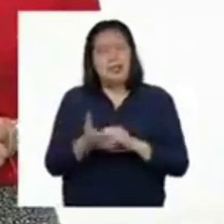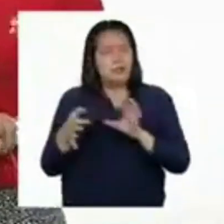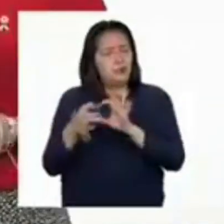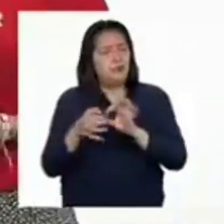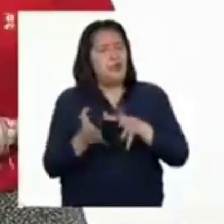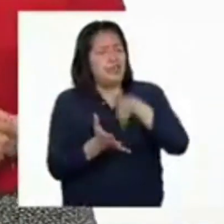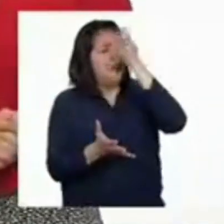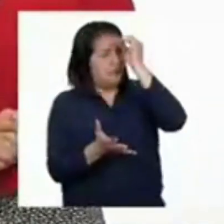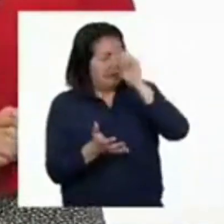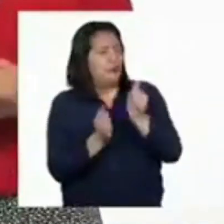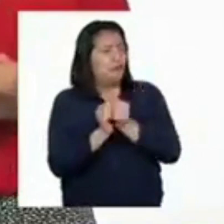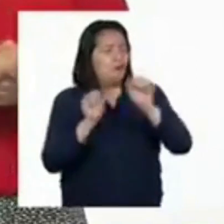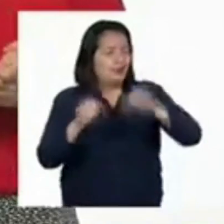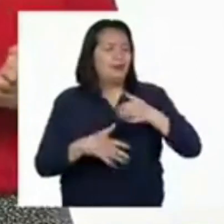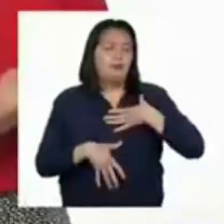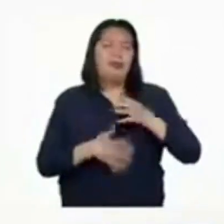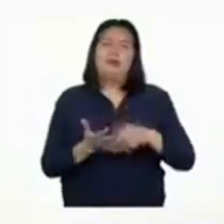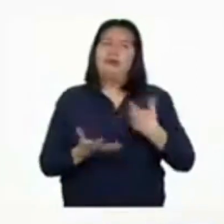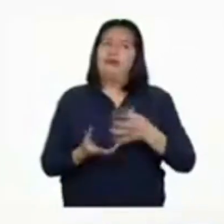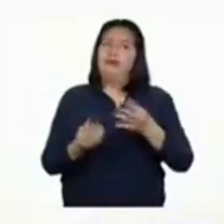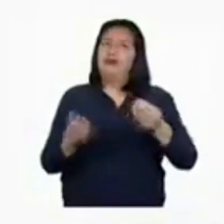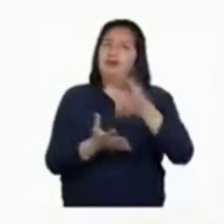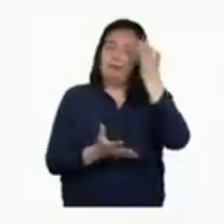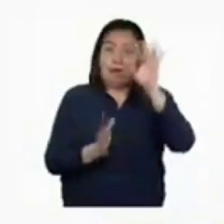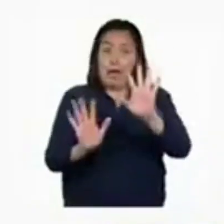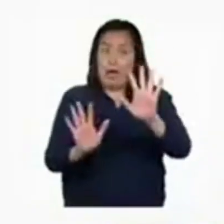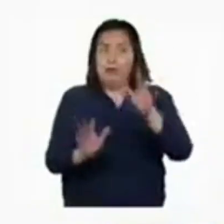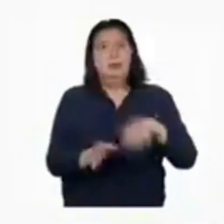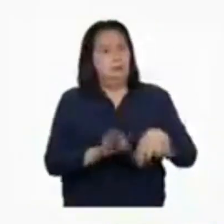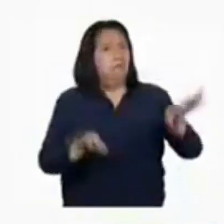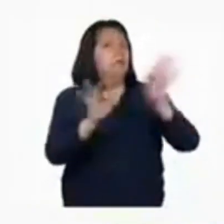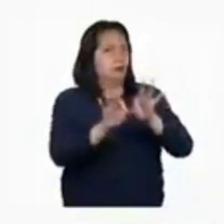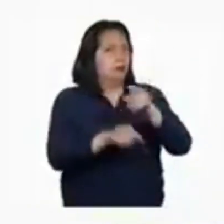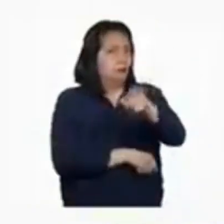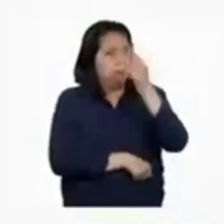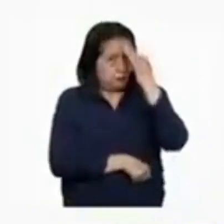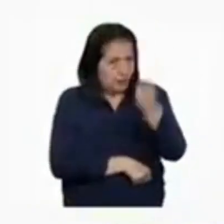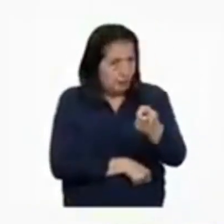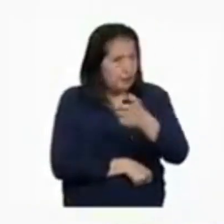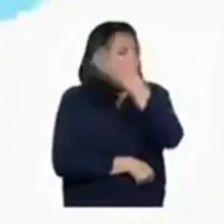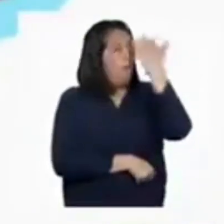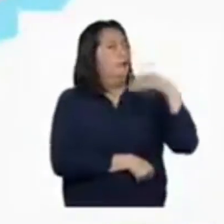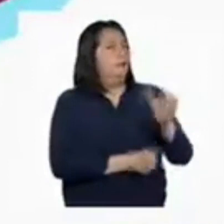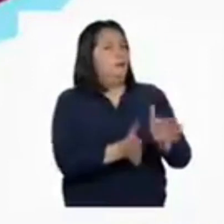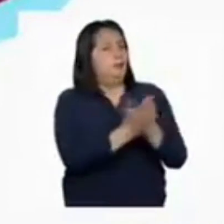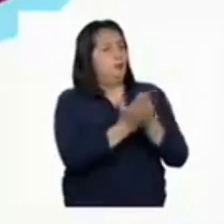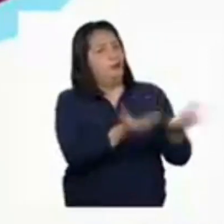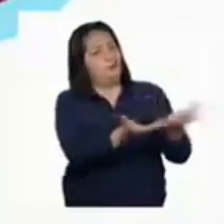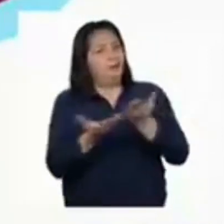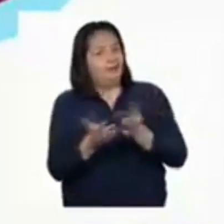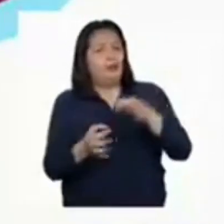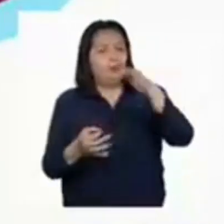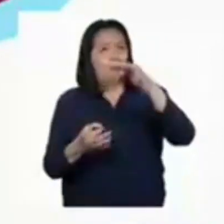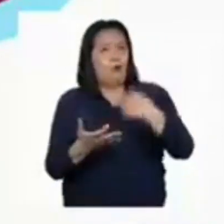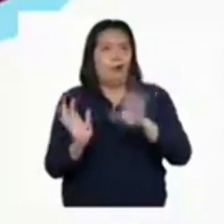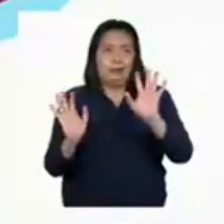aprender juntos es mucho más entretenido y enriquecedor. Ah, eso sí, muy importante y como bien sabes, no te olvides de traer tu cuaderno, tus